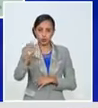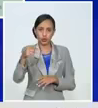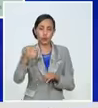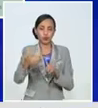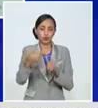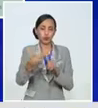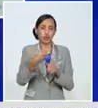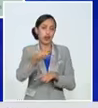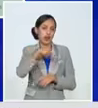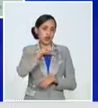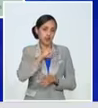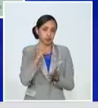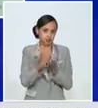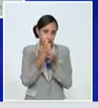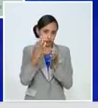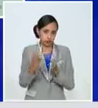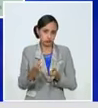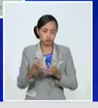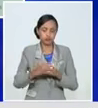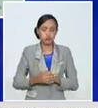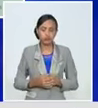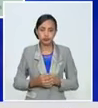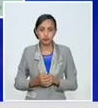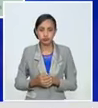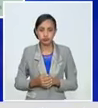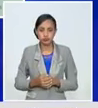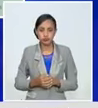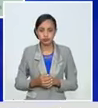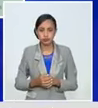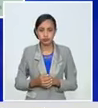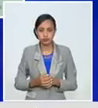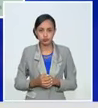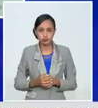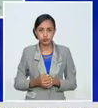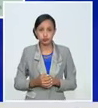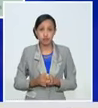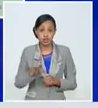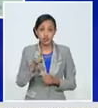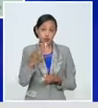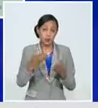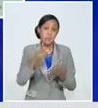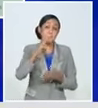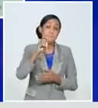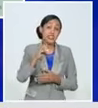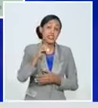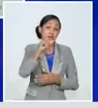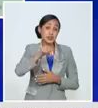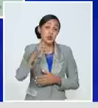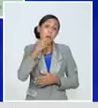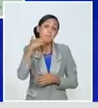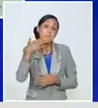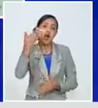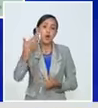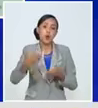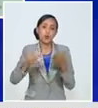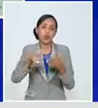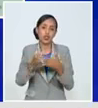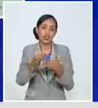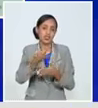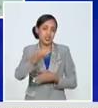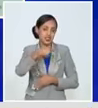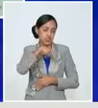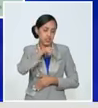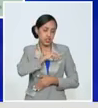ayer. Eso significa 20 casos más diagnosticados en comparación con el día